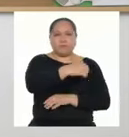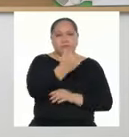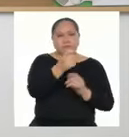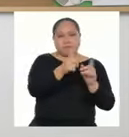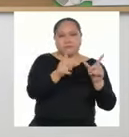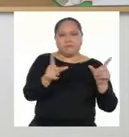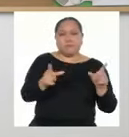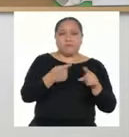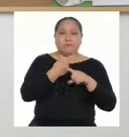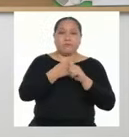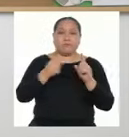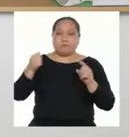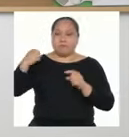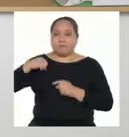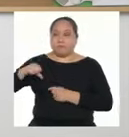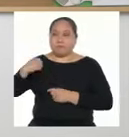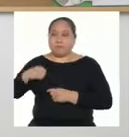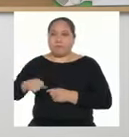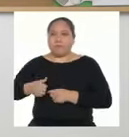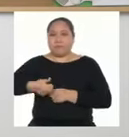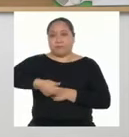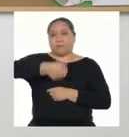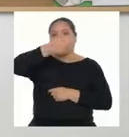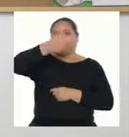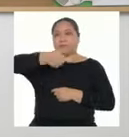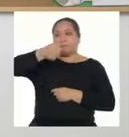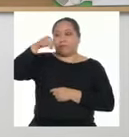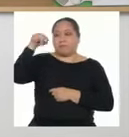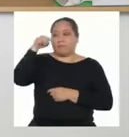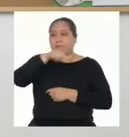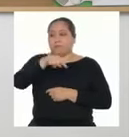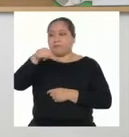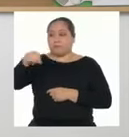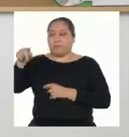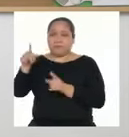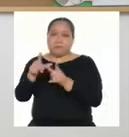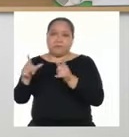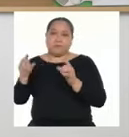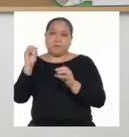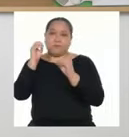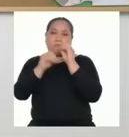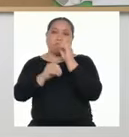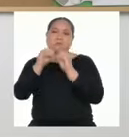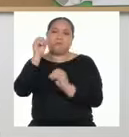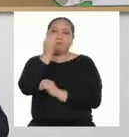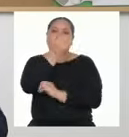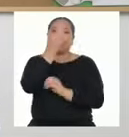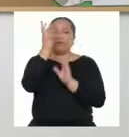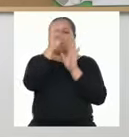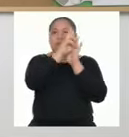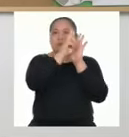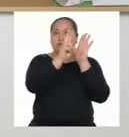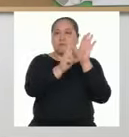las municipalidades y autoridades locales han implementado